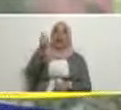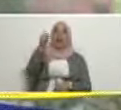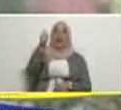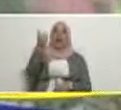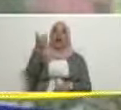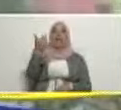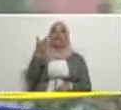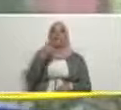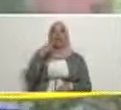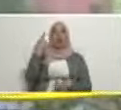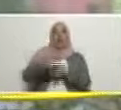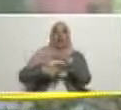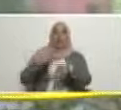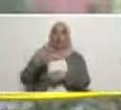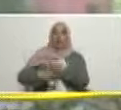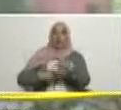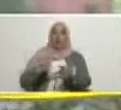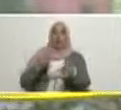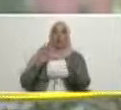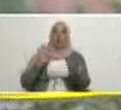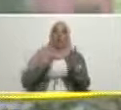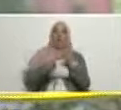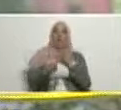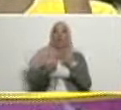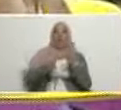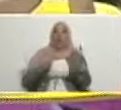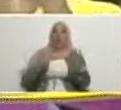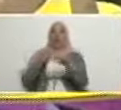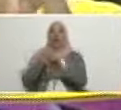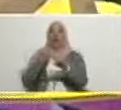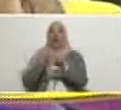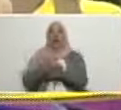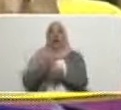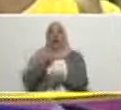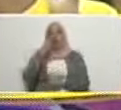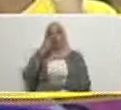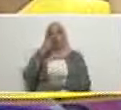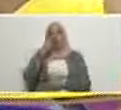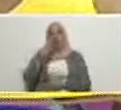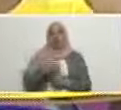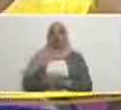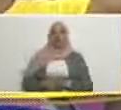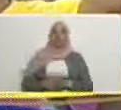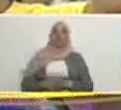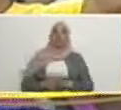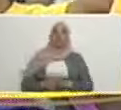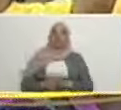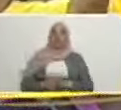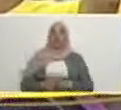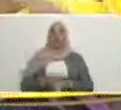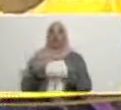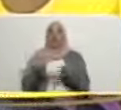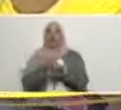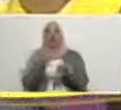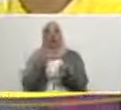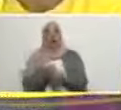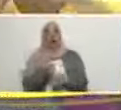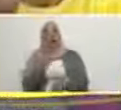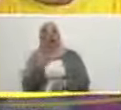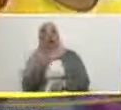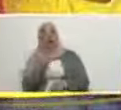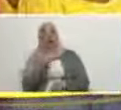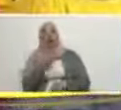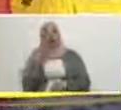empleos productivos, la Feria del Trabajo. Así es, presidente. El vértice Vamos a Trabajar es uno de los que